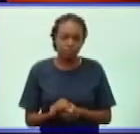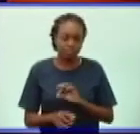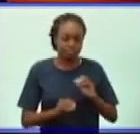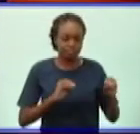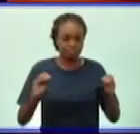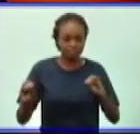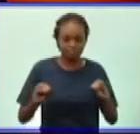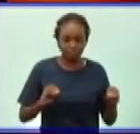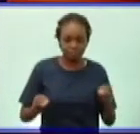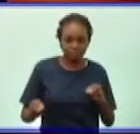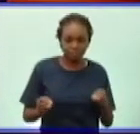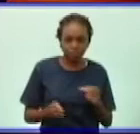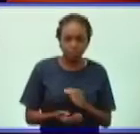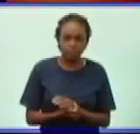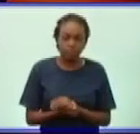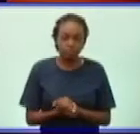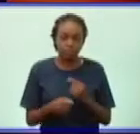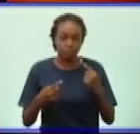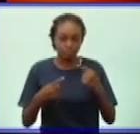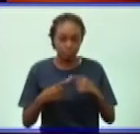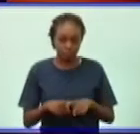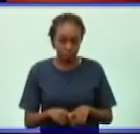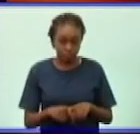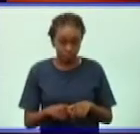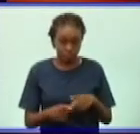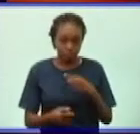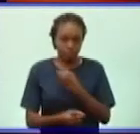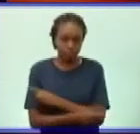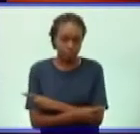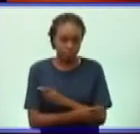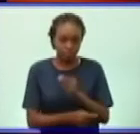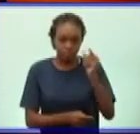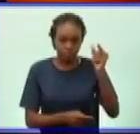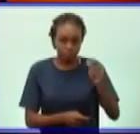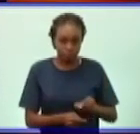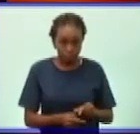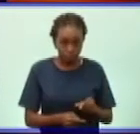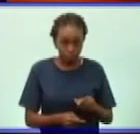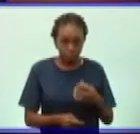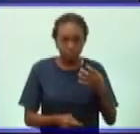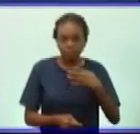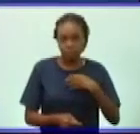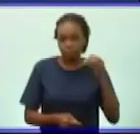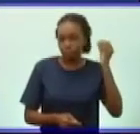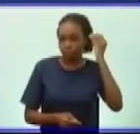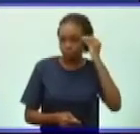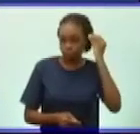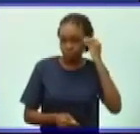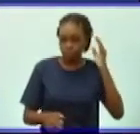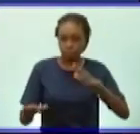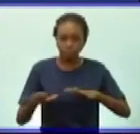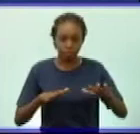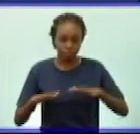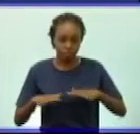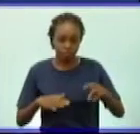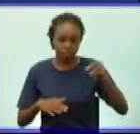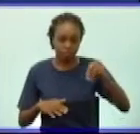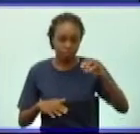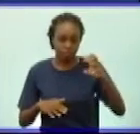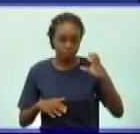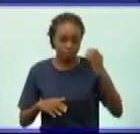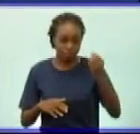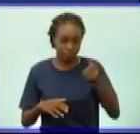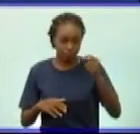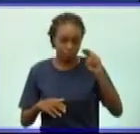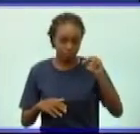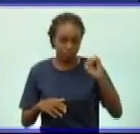características. Con tu profesor debiste llegar a que el movimiento mecánico puede clasificarse en